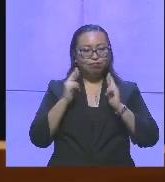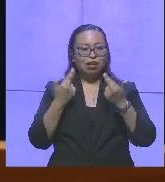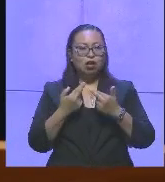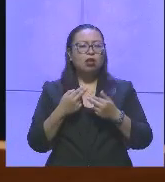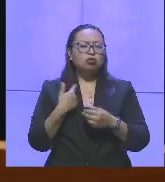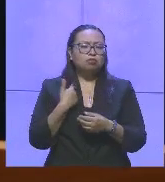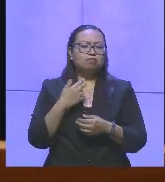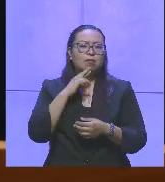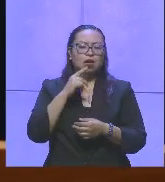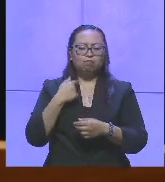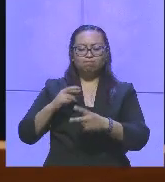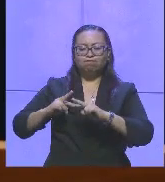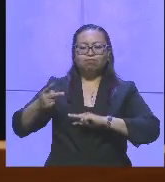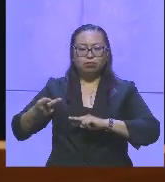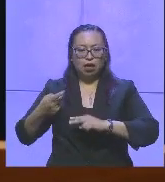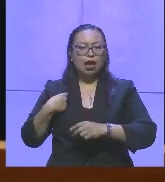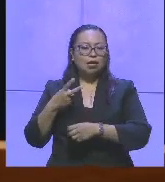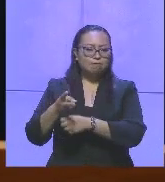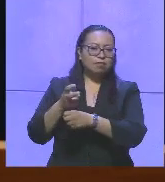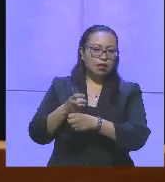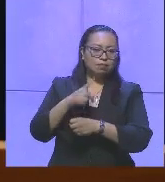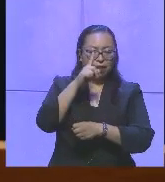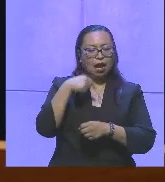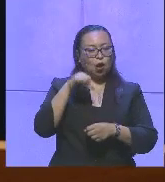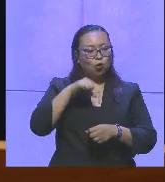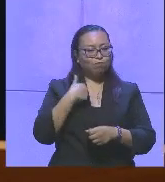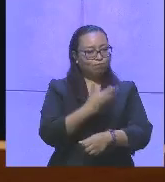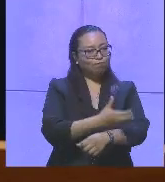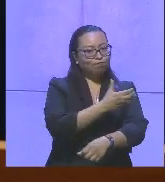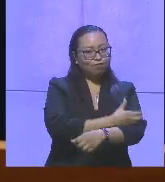para poder asistir con ustedes y estoy muy contento.